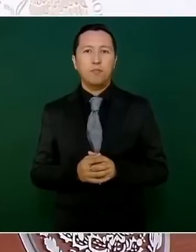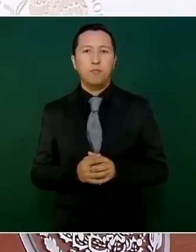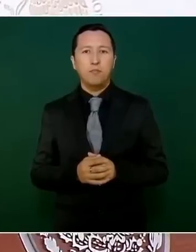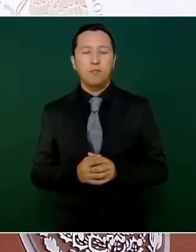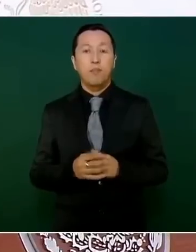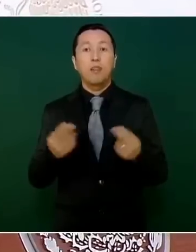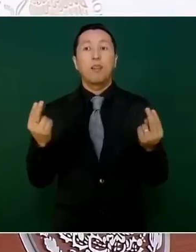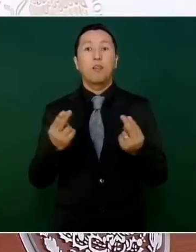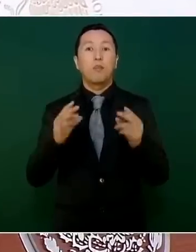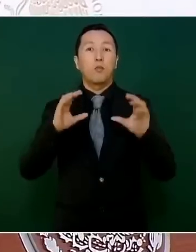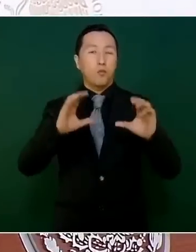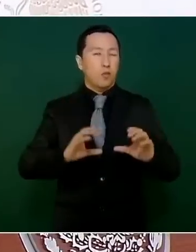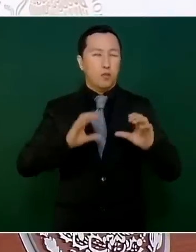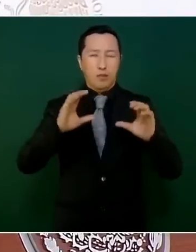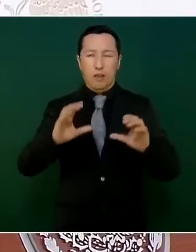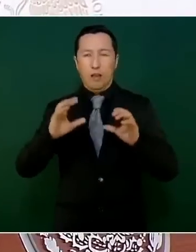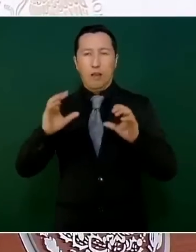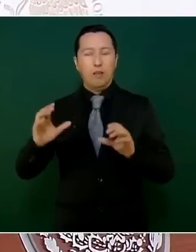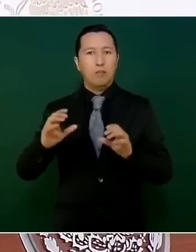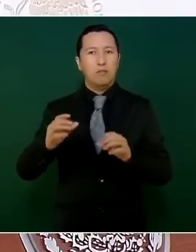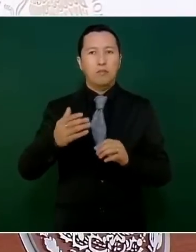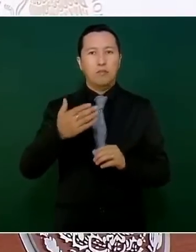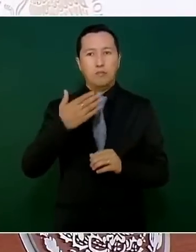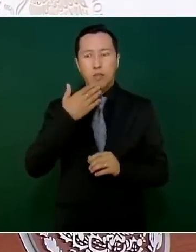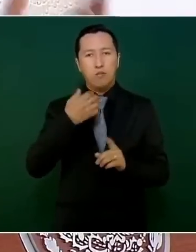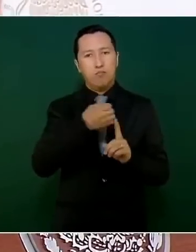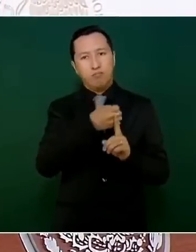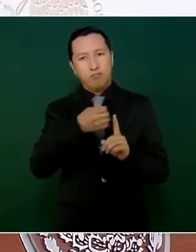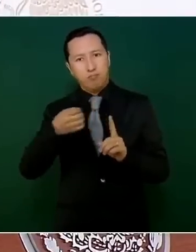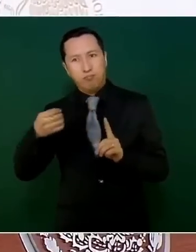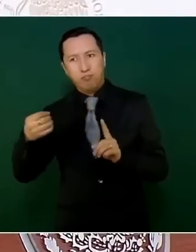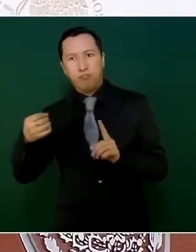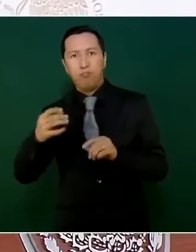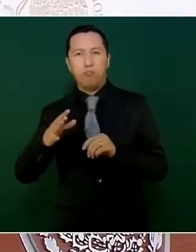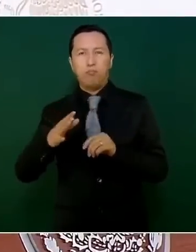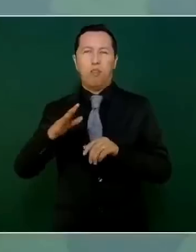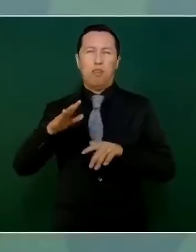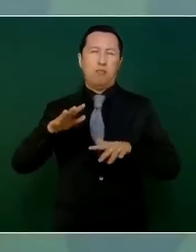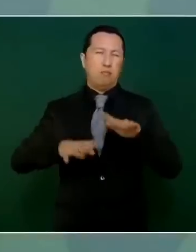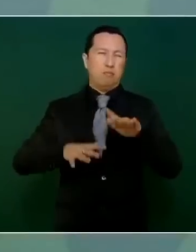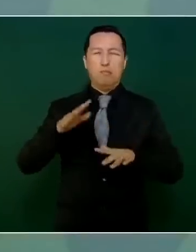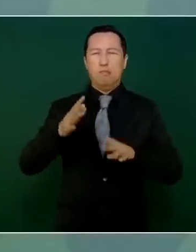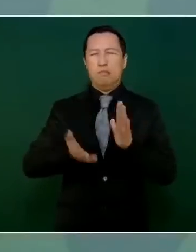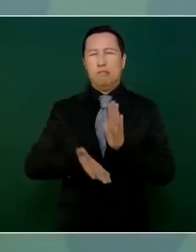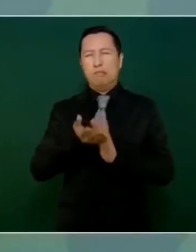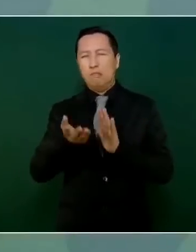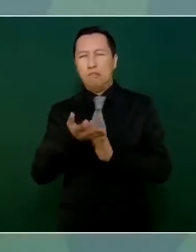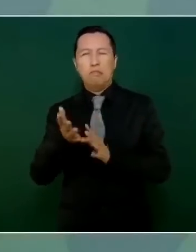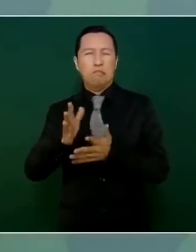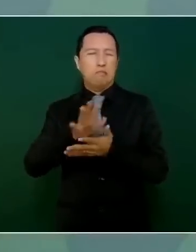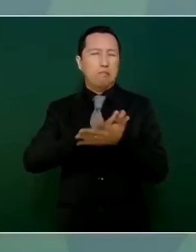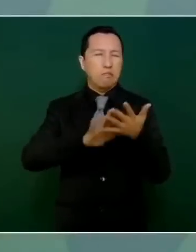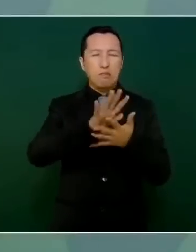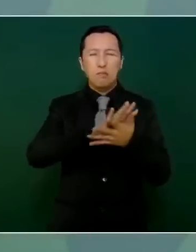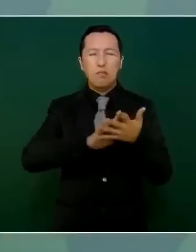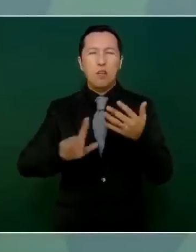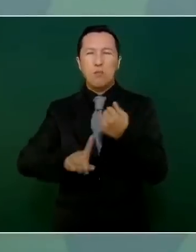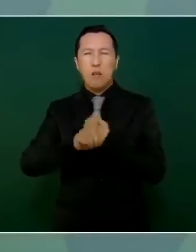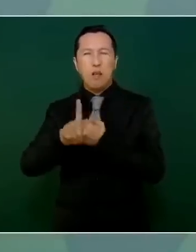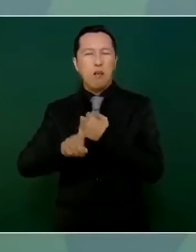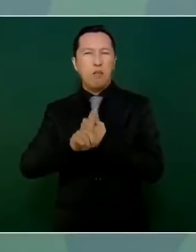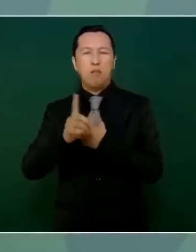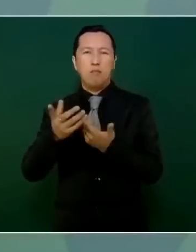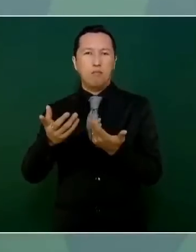desorden, anarquía en lo urbano, que no haya acaparamientos de tierra, lo que ha sucedido en la